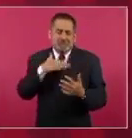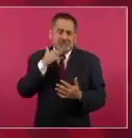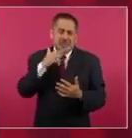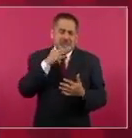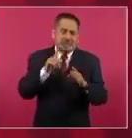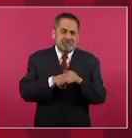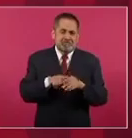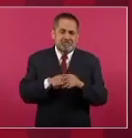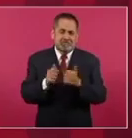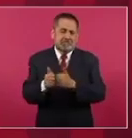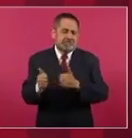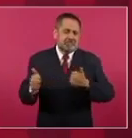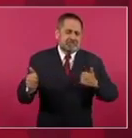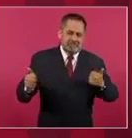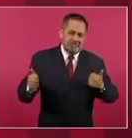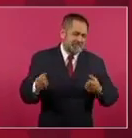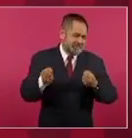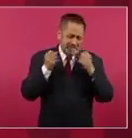el rezago,